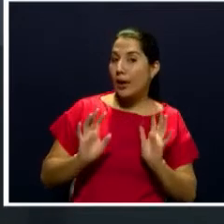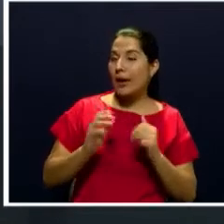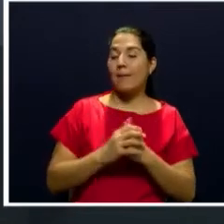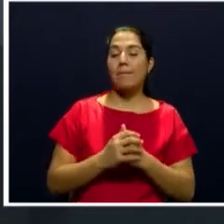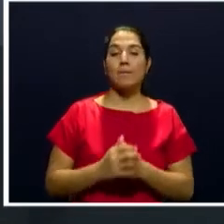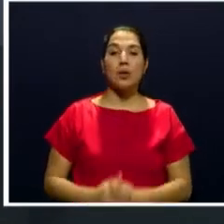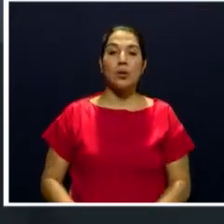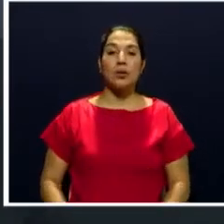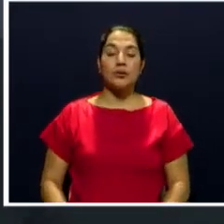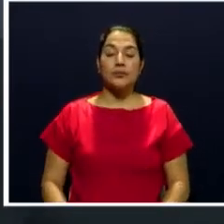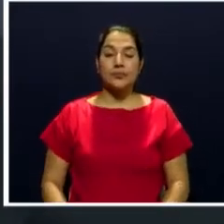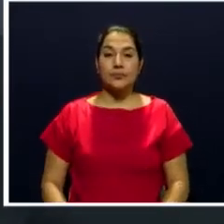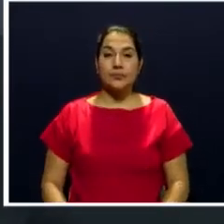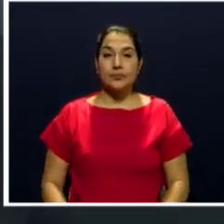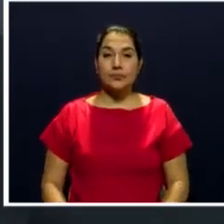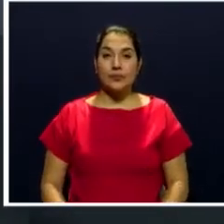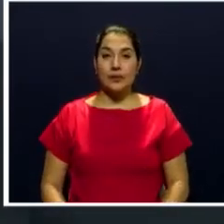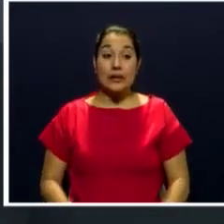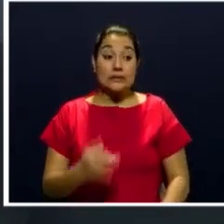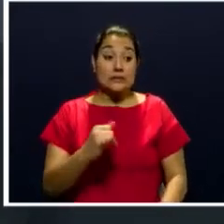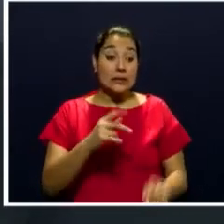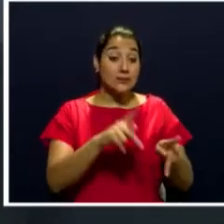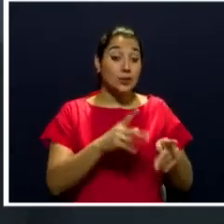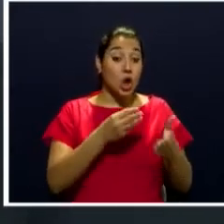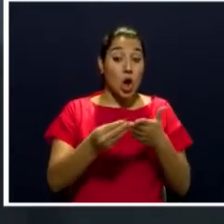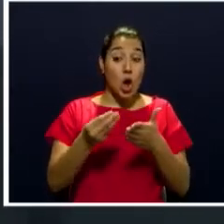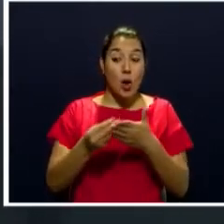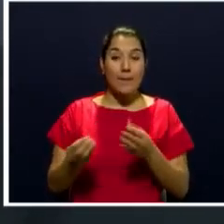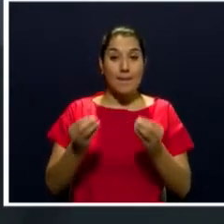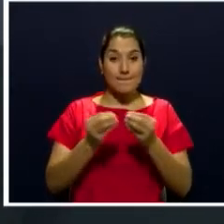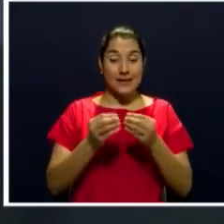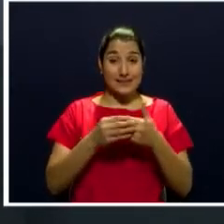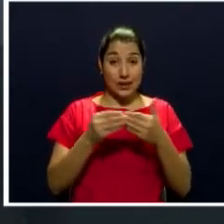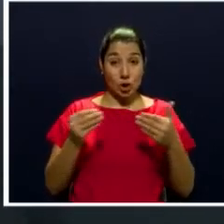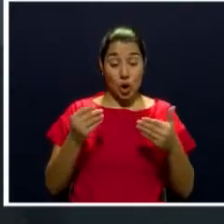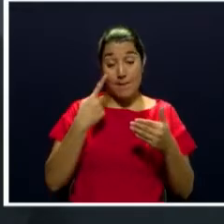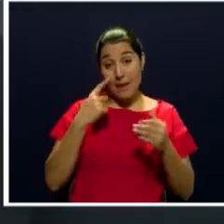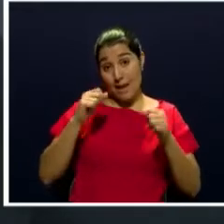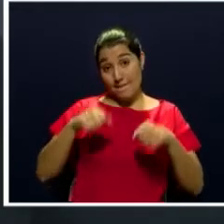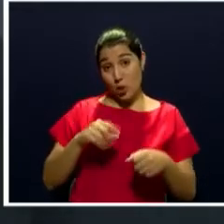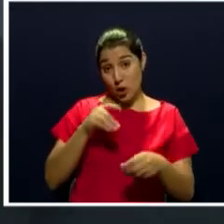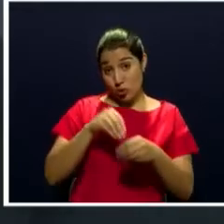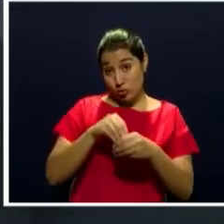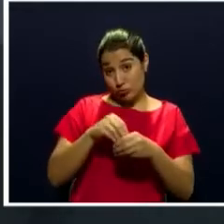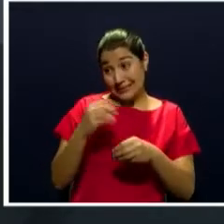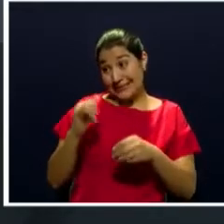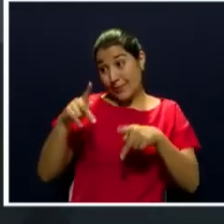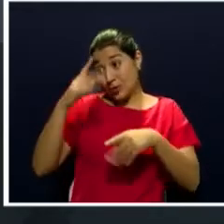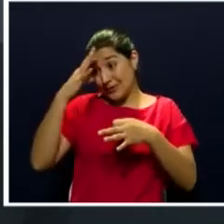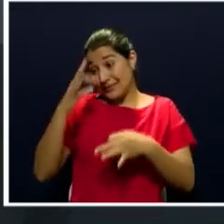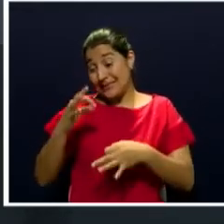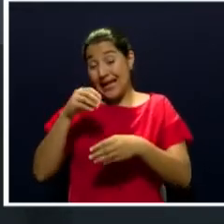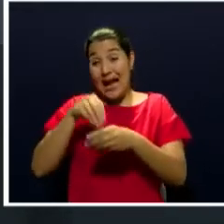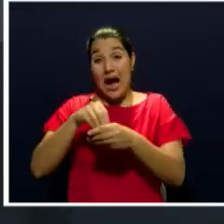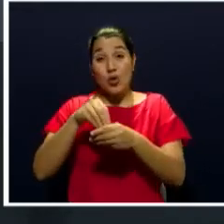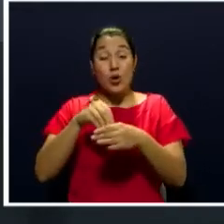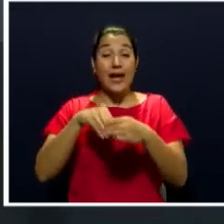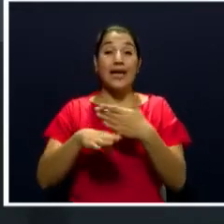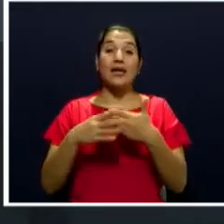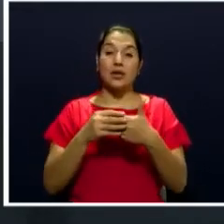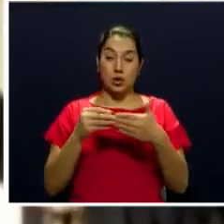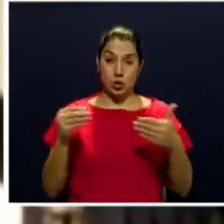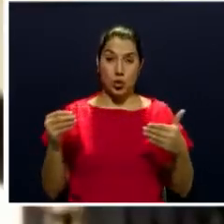mayor demanda de dólares para ahorro, que las personas decidan ahorrar, la menor entrada de divisas,